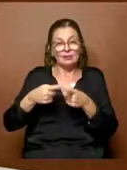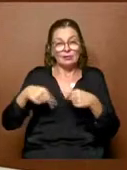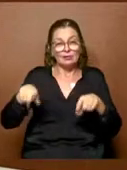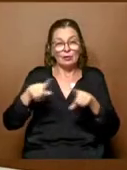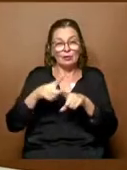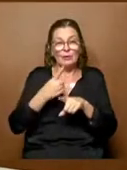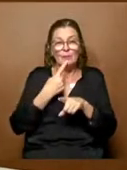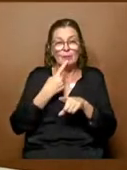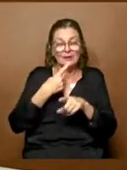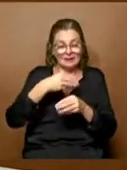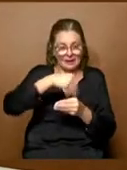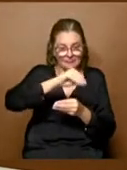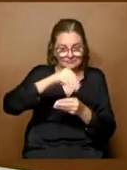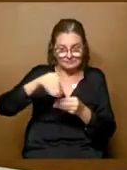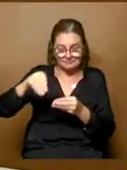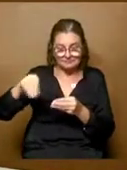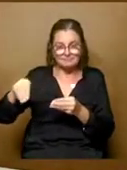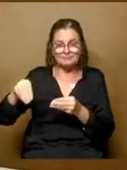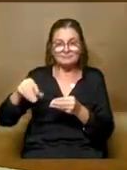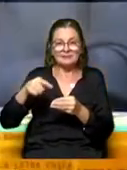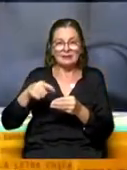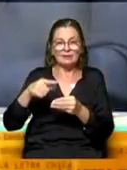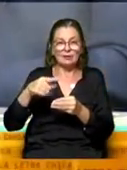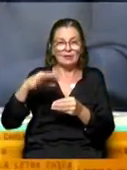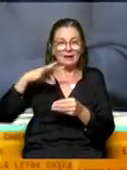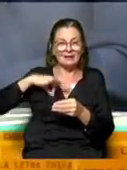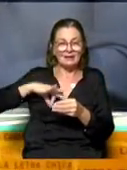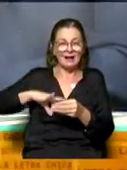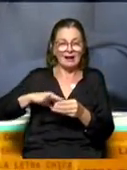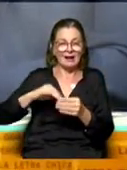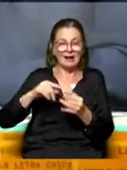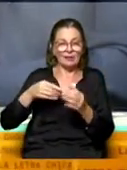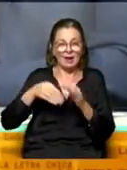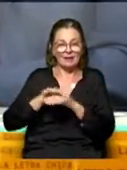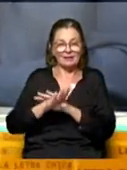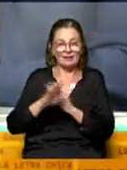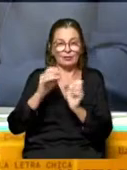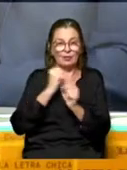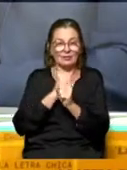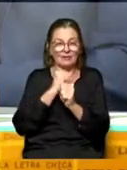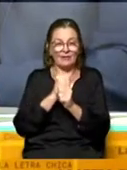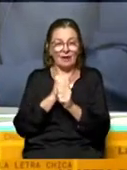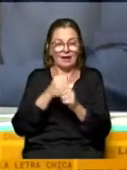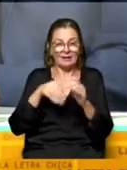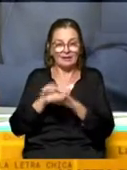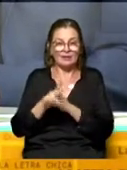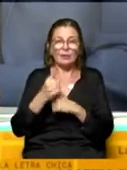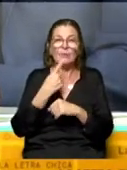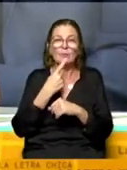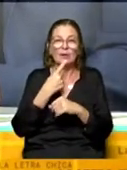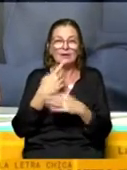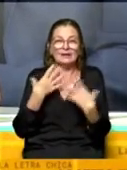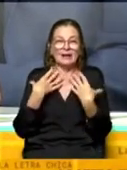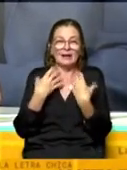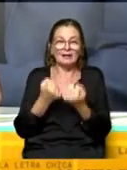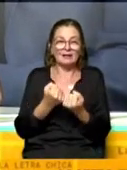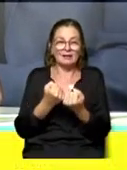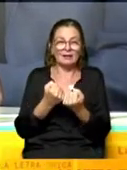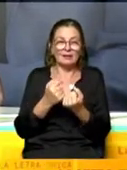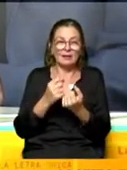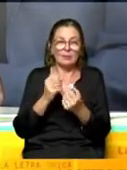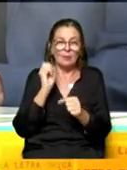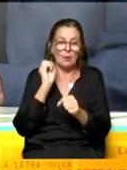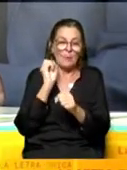políticas redistributivas en cuanto a lo que tiene que ver el salario, el acceso al trabajo, acceso a políticas de salud, a